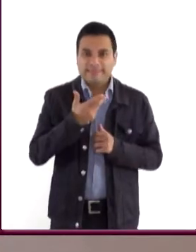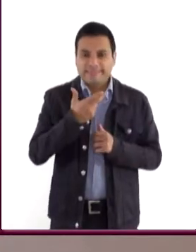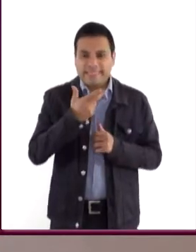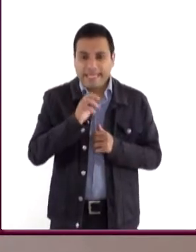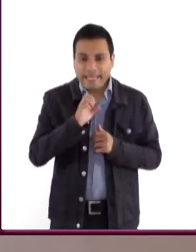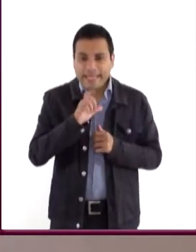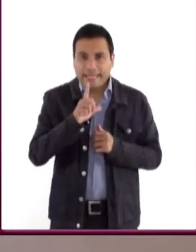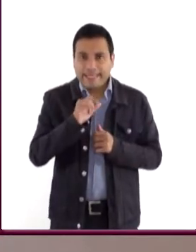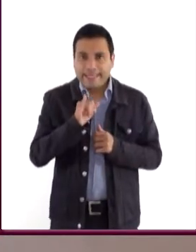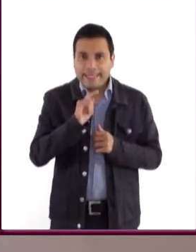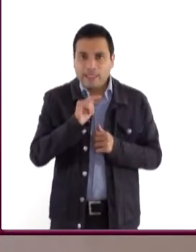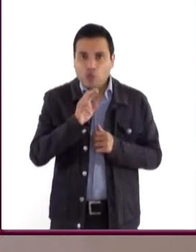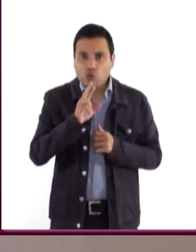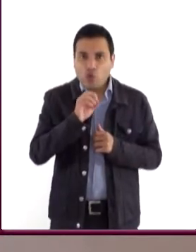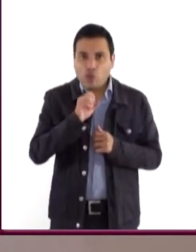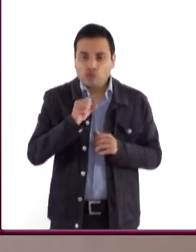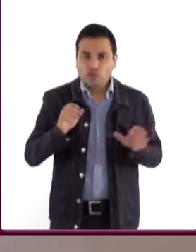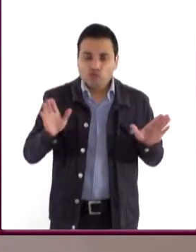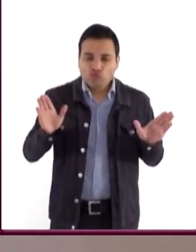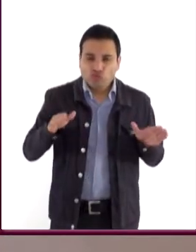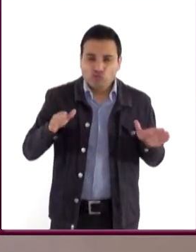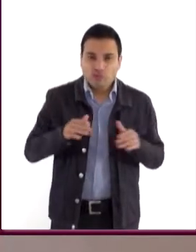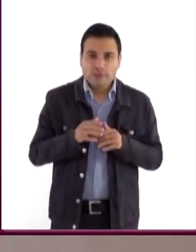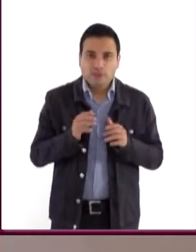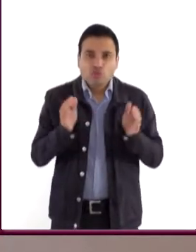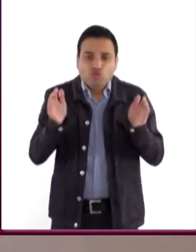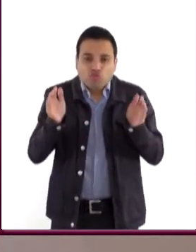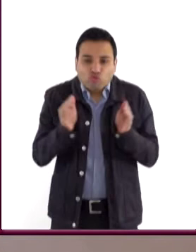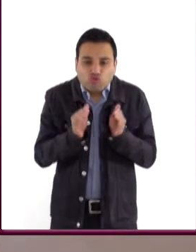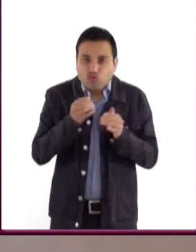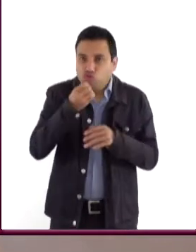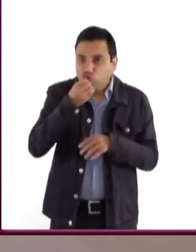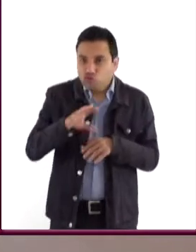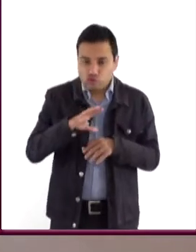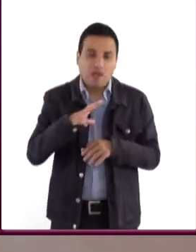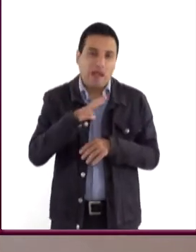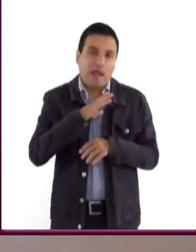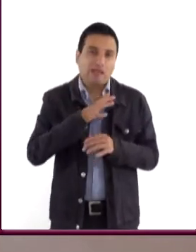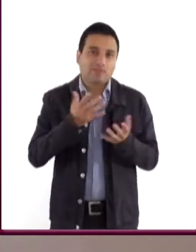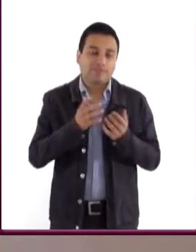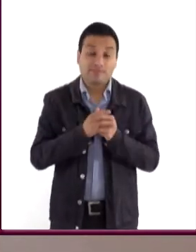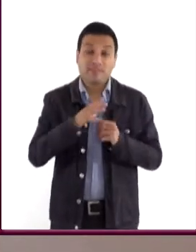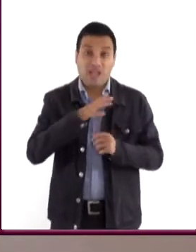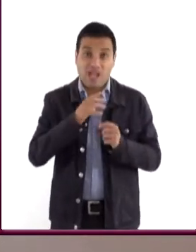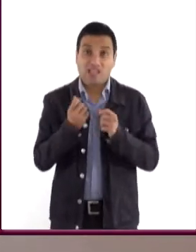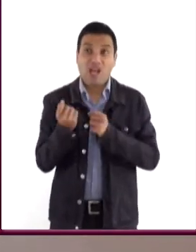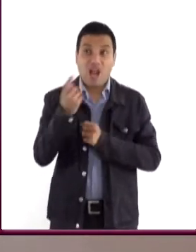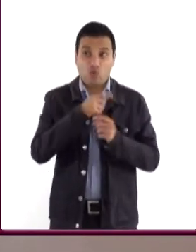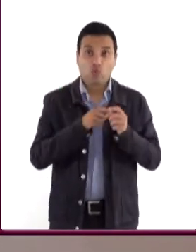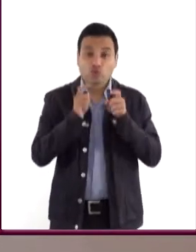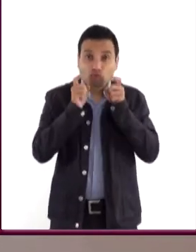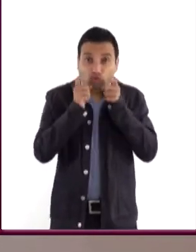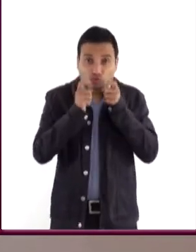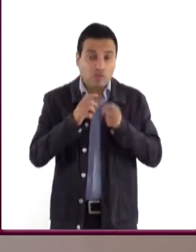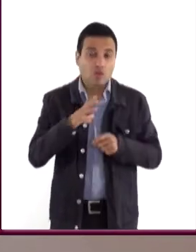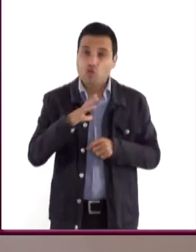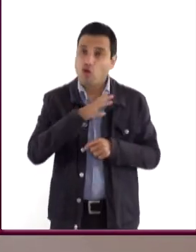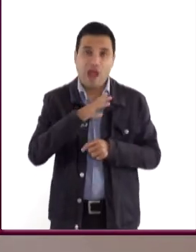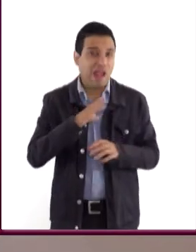que se le dan a estas alas endurecidas, los tienen reducidos e incluso hay algunas especies que no tienen,